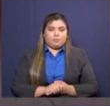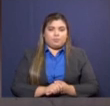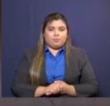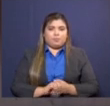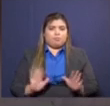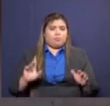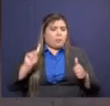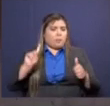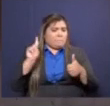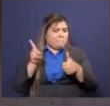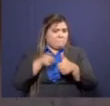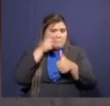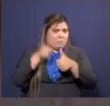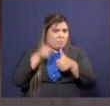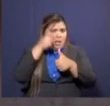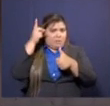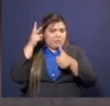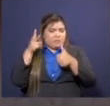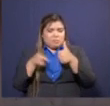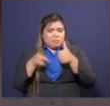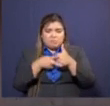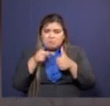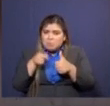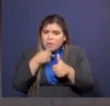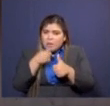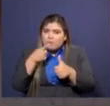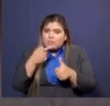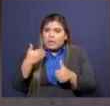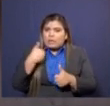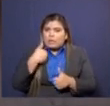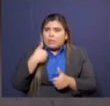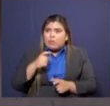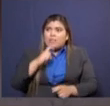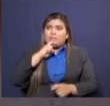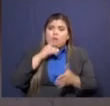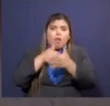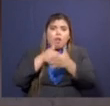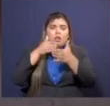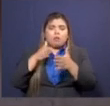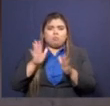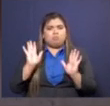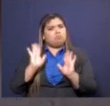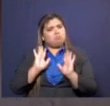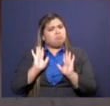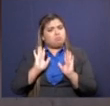No es la primera vez que enfrentamos la adversidad.